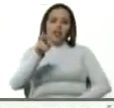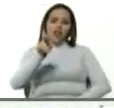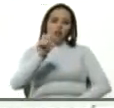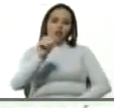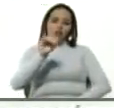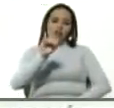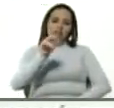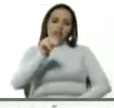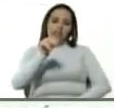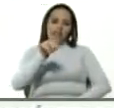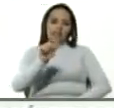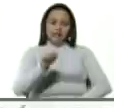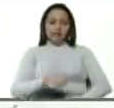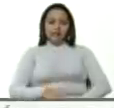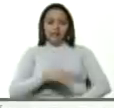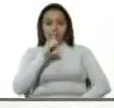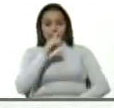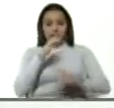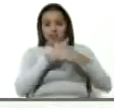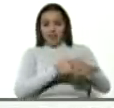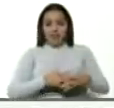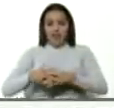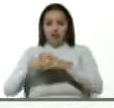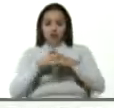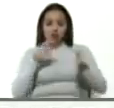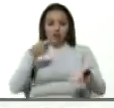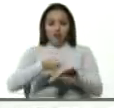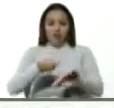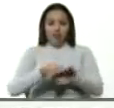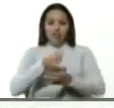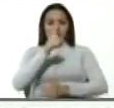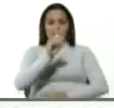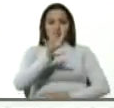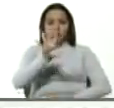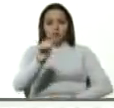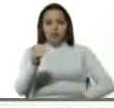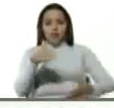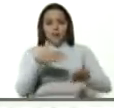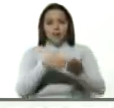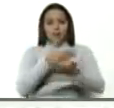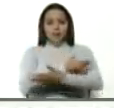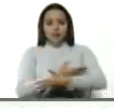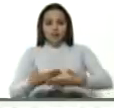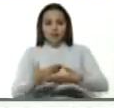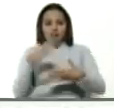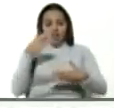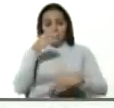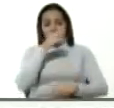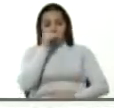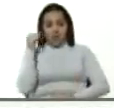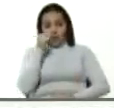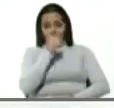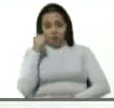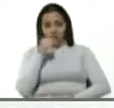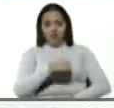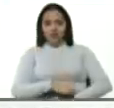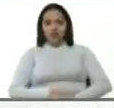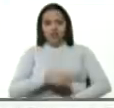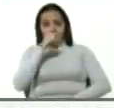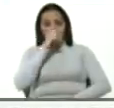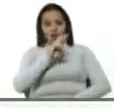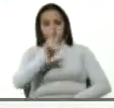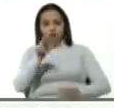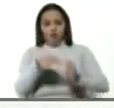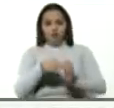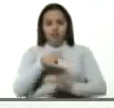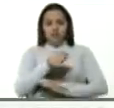gastaron unos 150 mil millones de dólares en drogas en el año 2016, dinero que alimenta